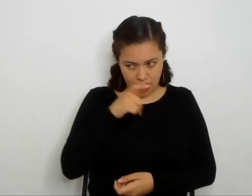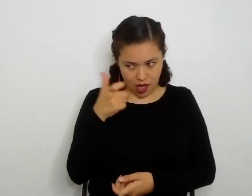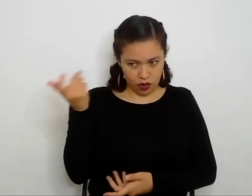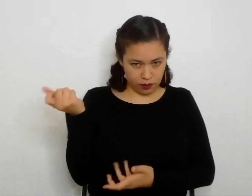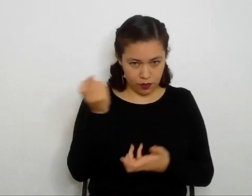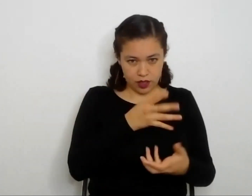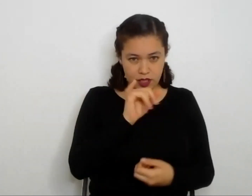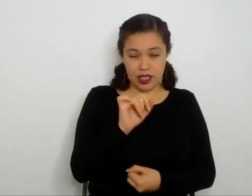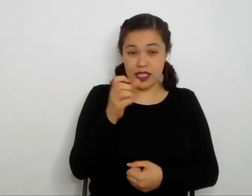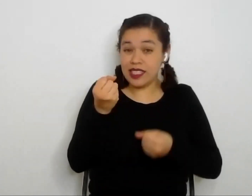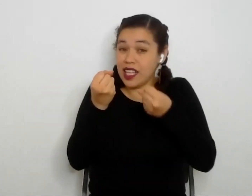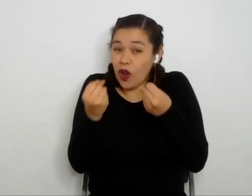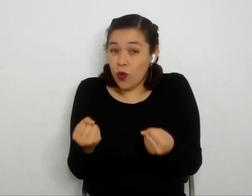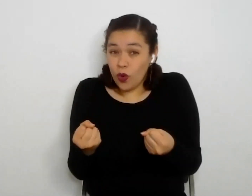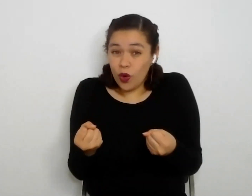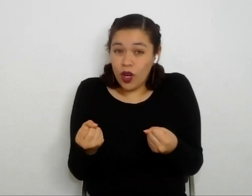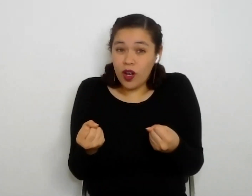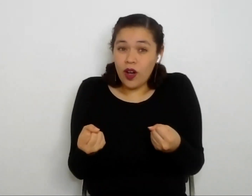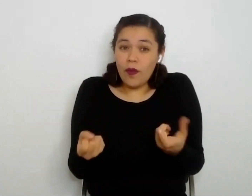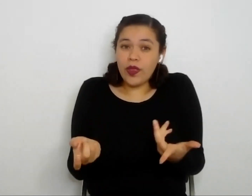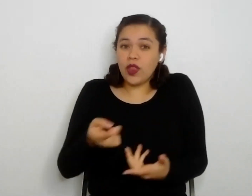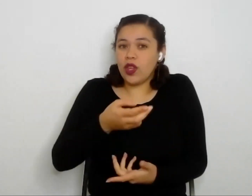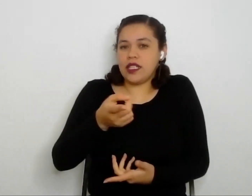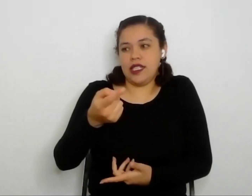De si es seguro, si uno conoce, ¿no?